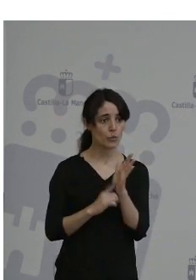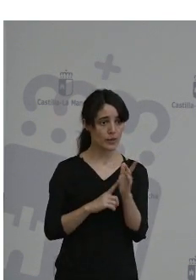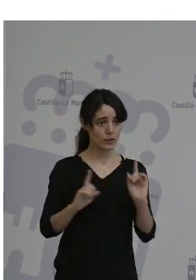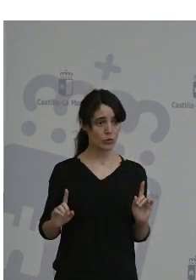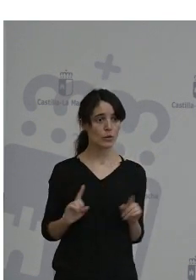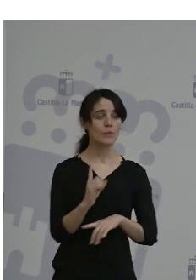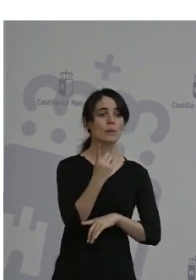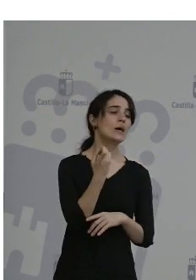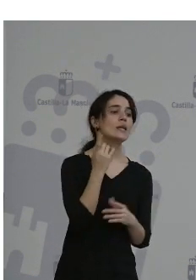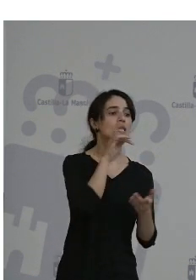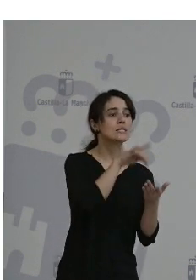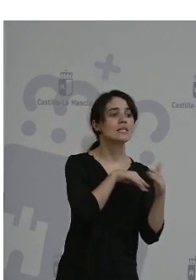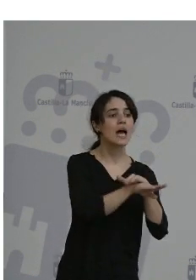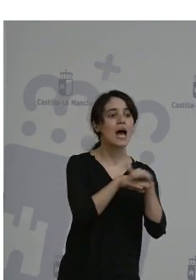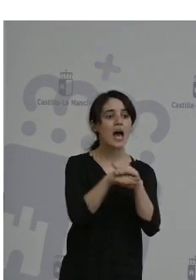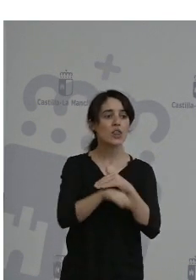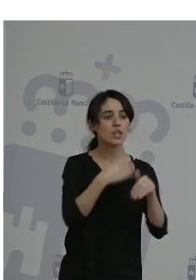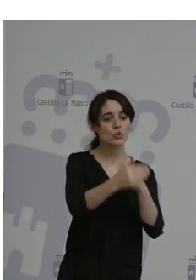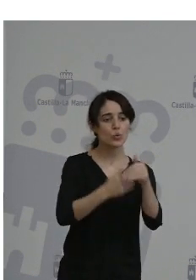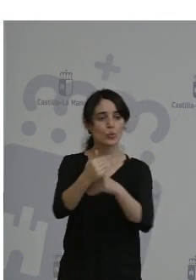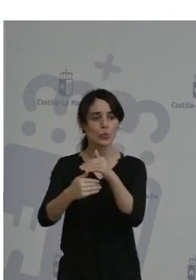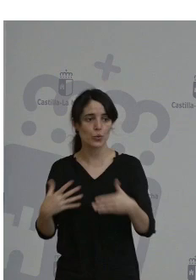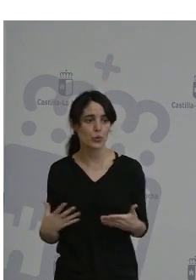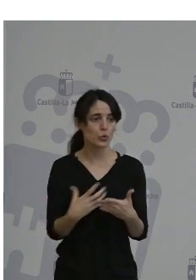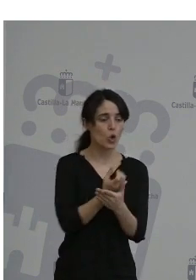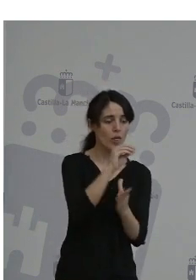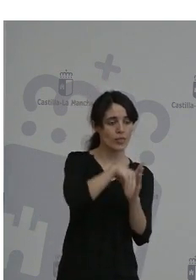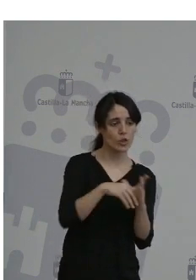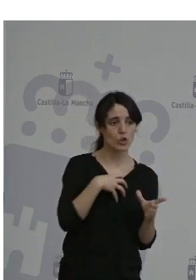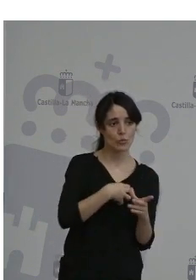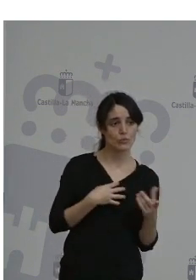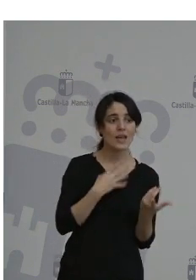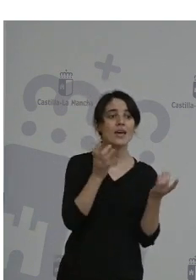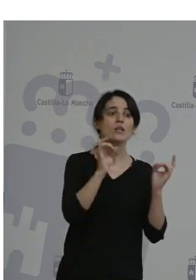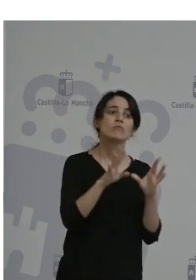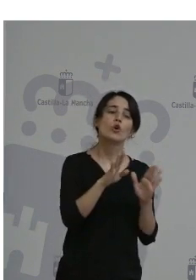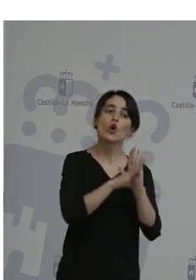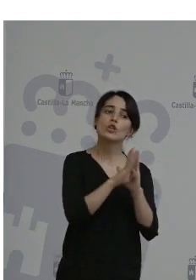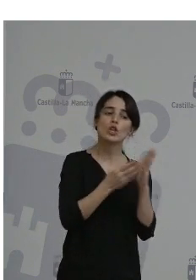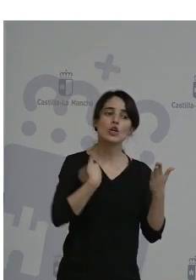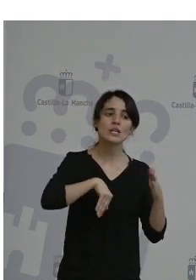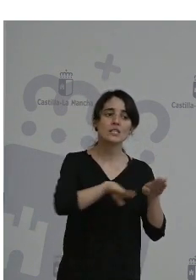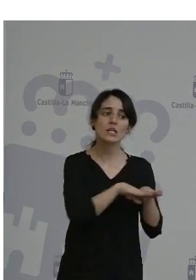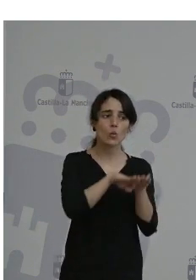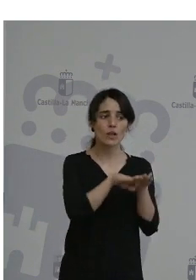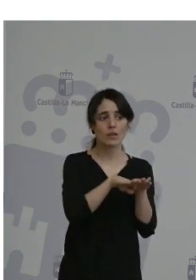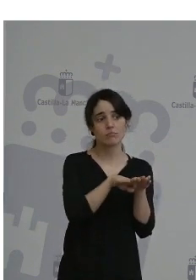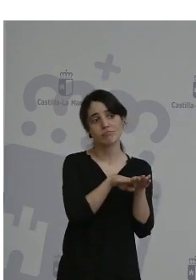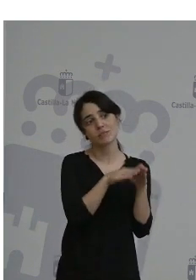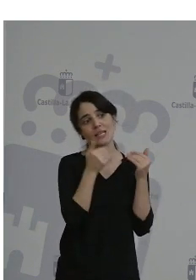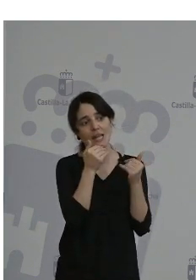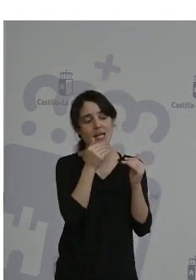funciones y cargos públicos en condiciones de igualdad de acuerdo con los principios de mérito y capacidad,